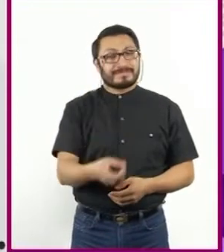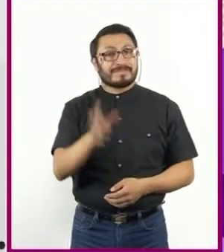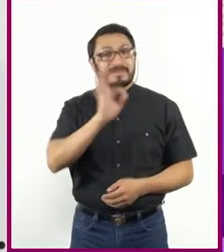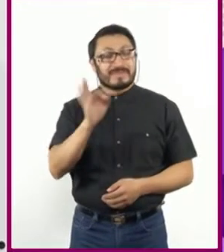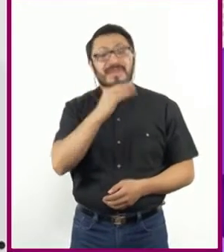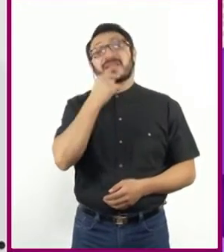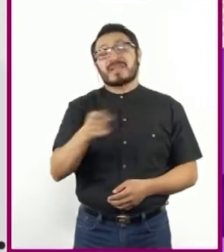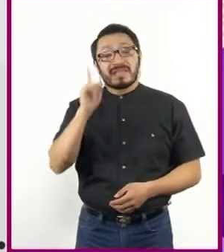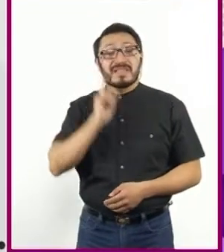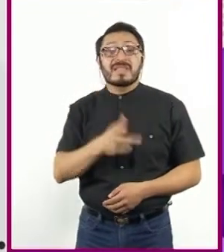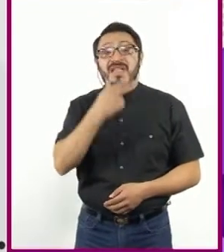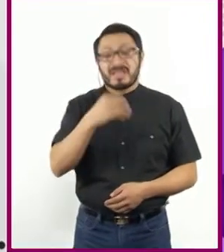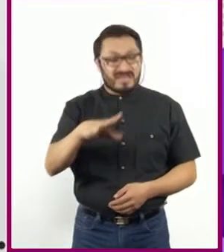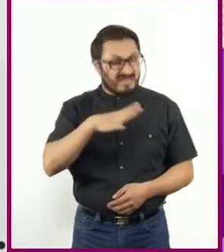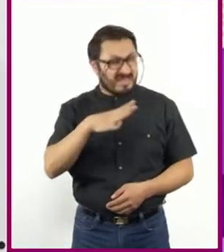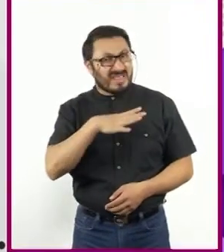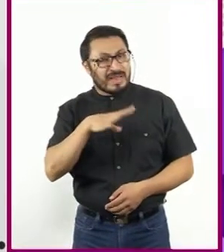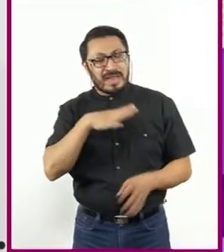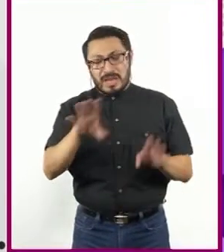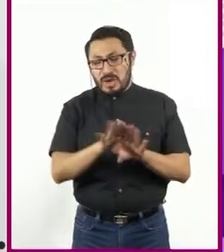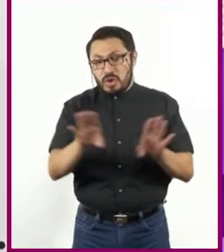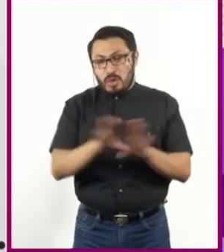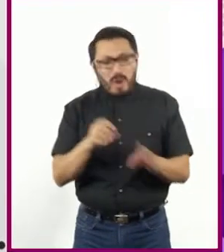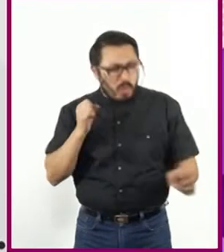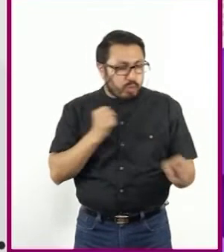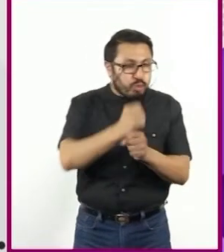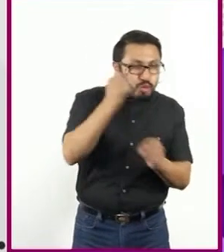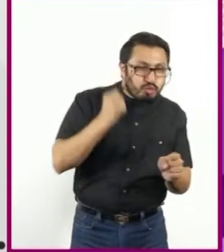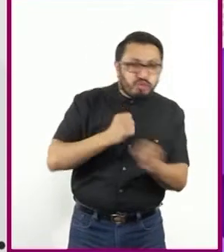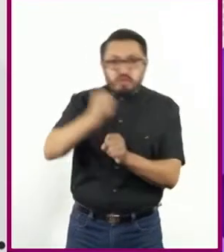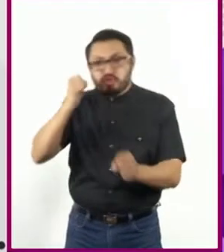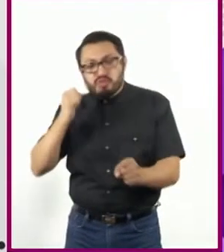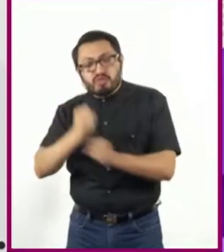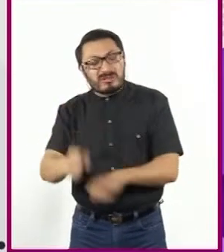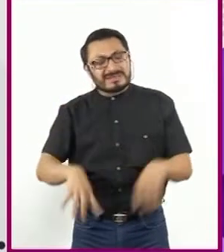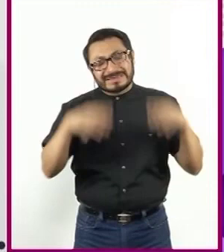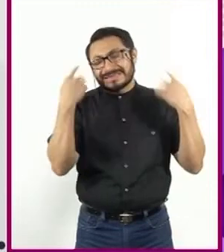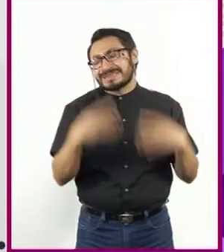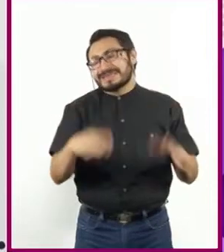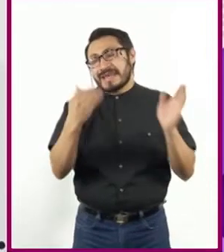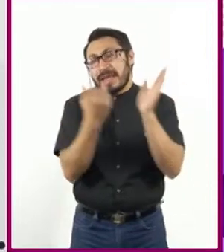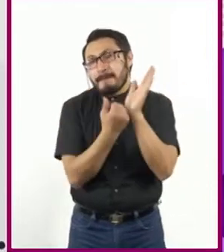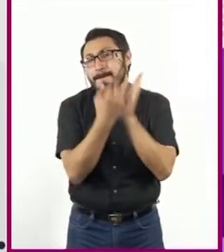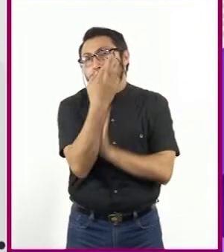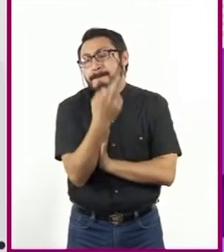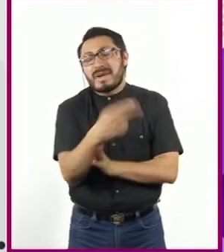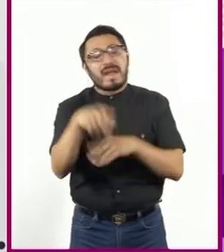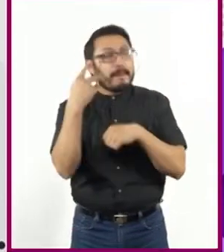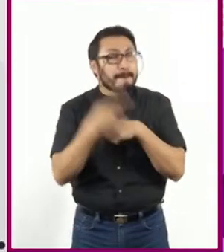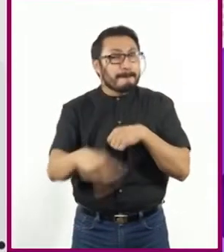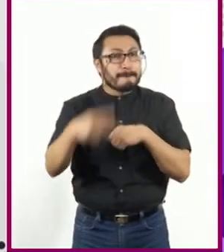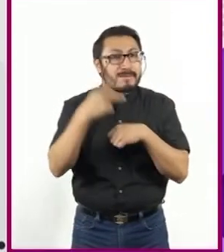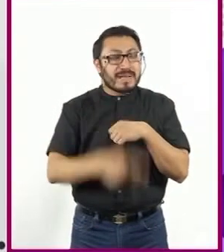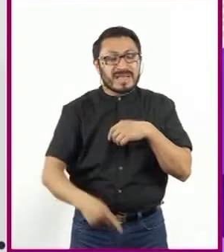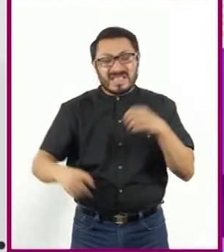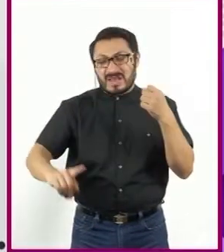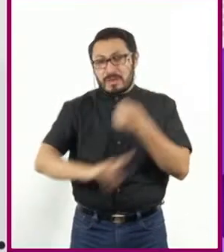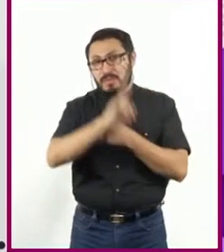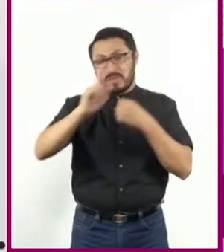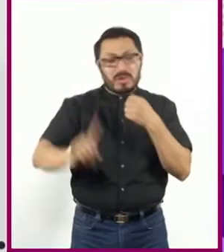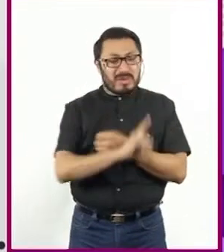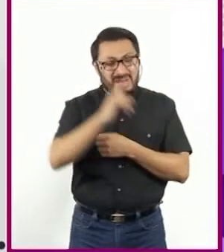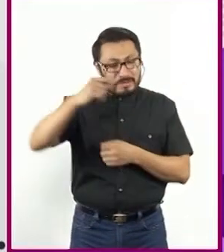niños han presenciado episodios de violencia, presentan mayor riesgo de padecer trastornos mentales